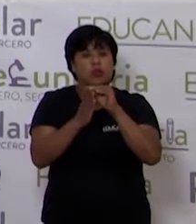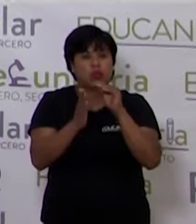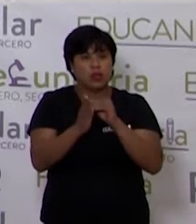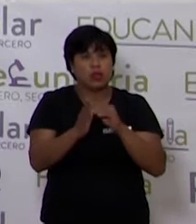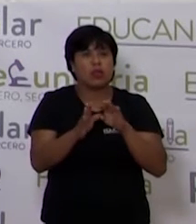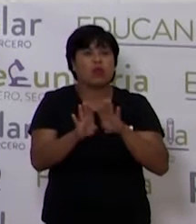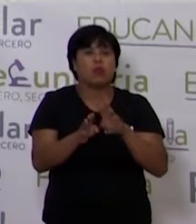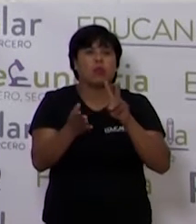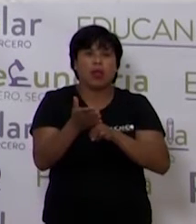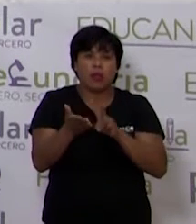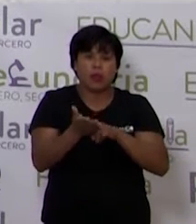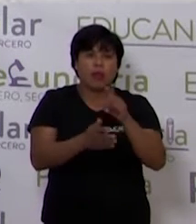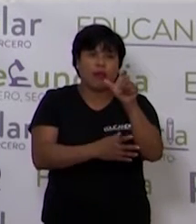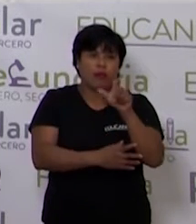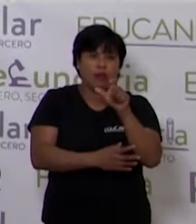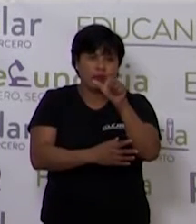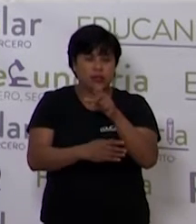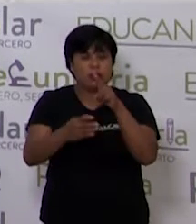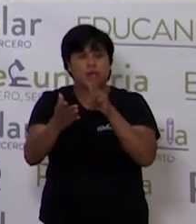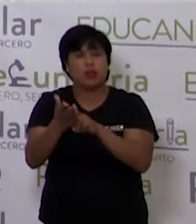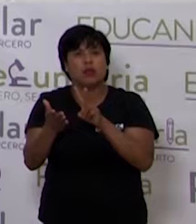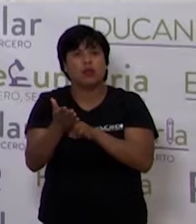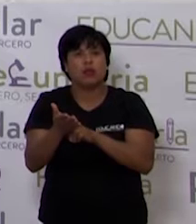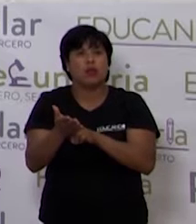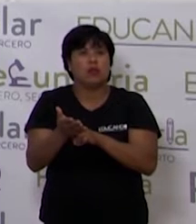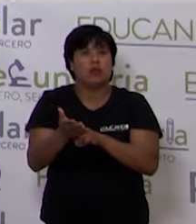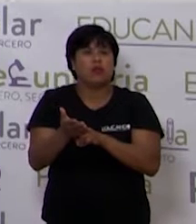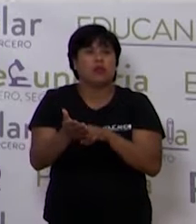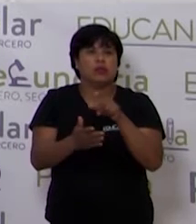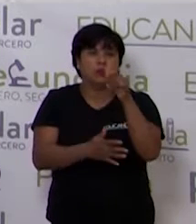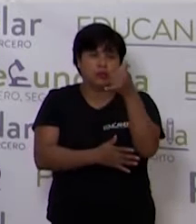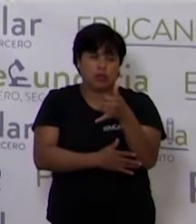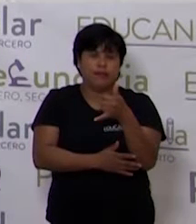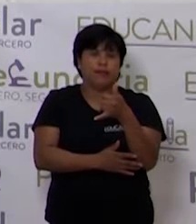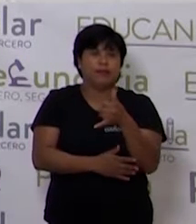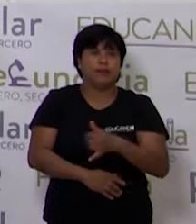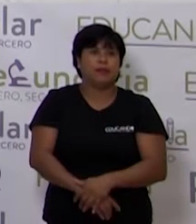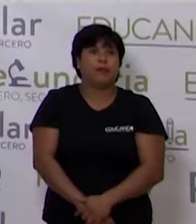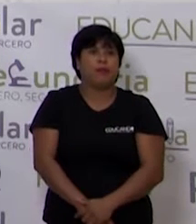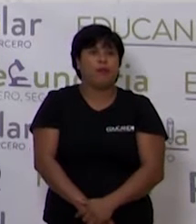valores x y tener valores y.